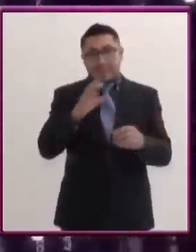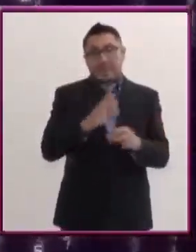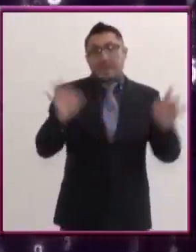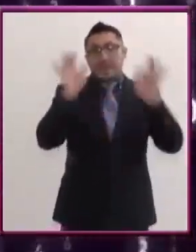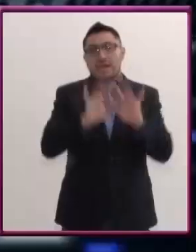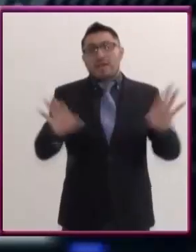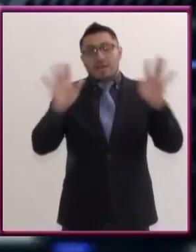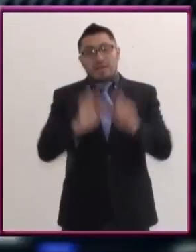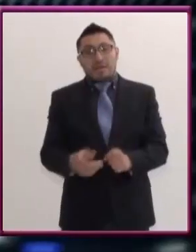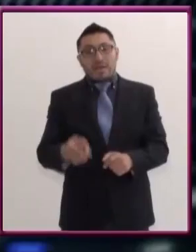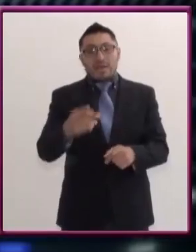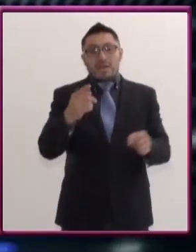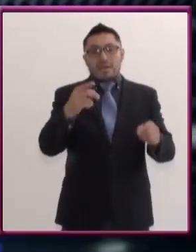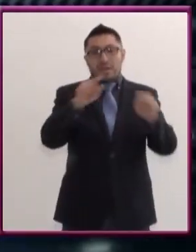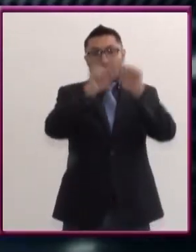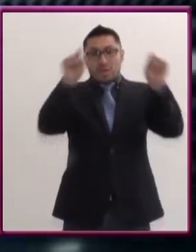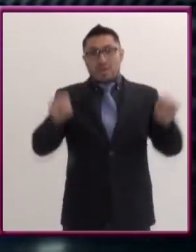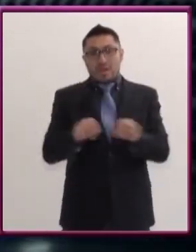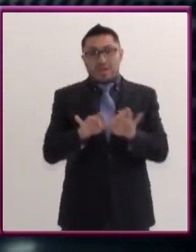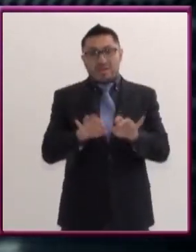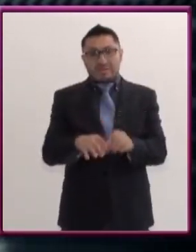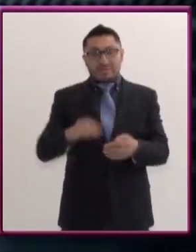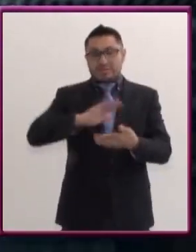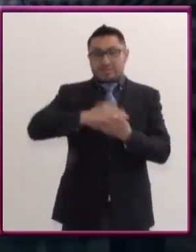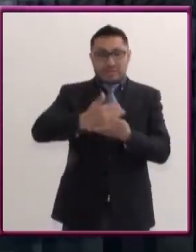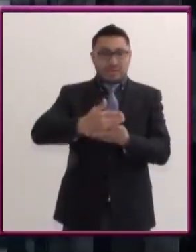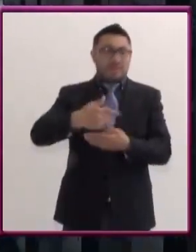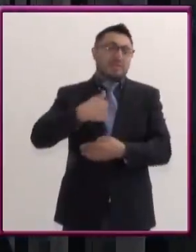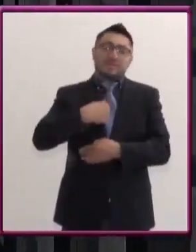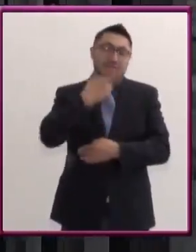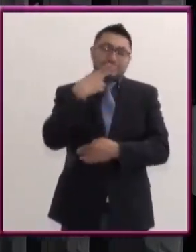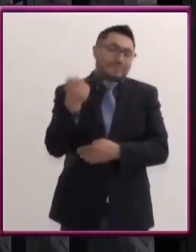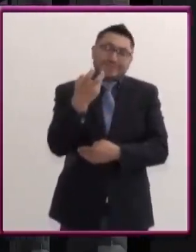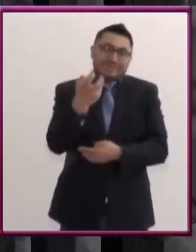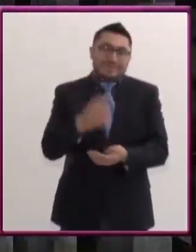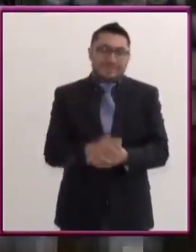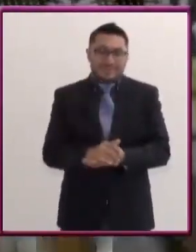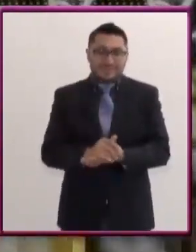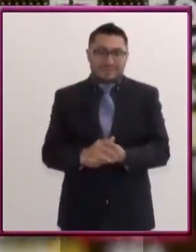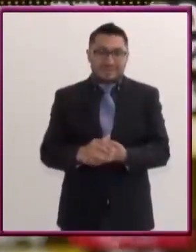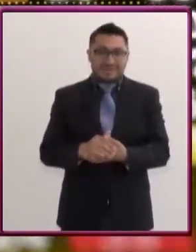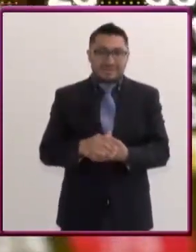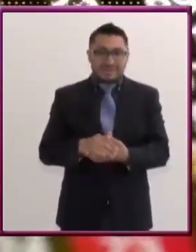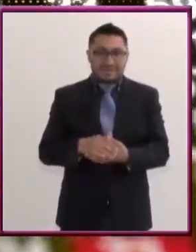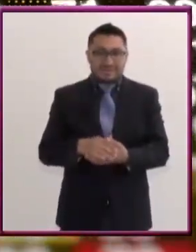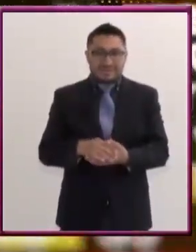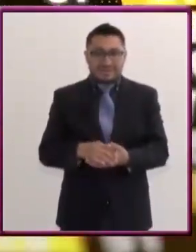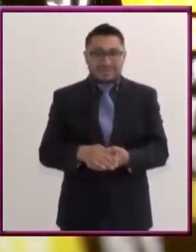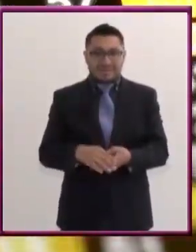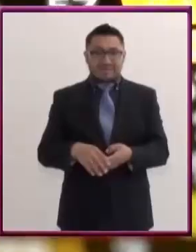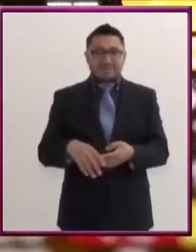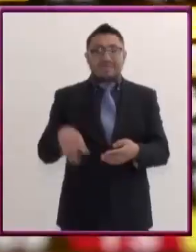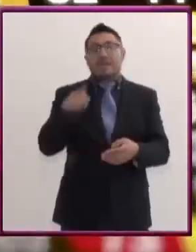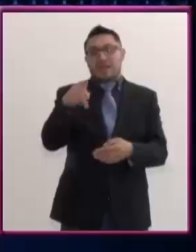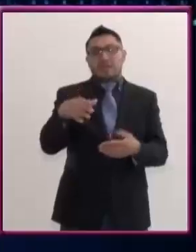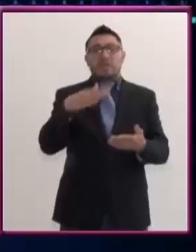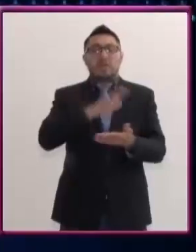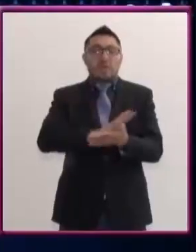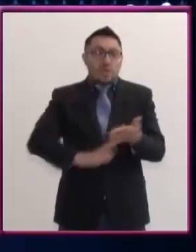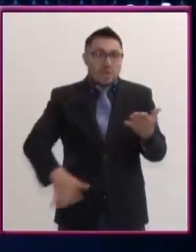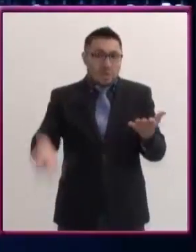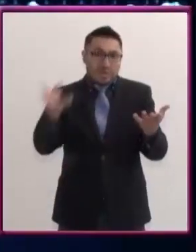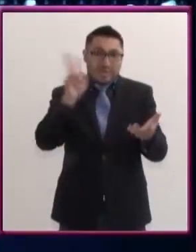de programación. Y una computadora decente. Mi laptop no jala para eso, ¿eh? Sí, ay, qué simpático nos salió ese número pi,